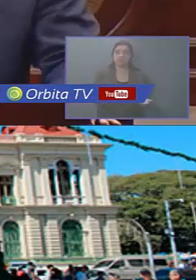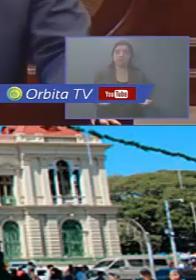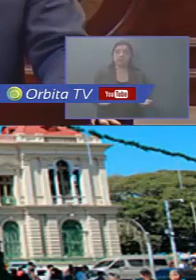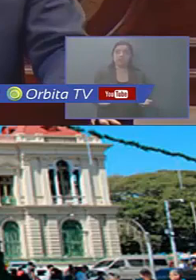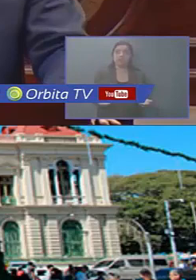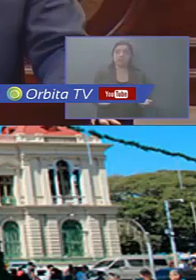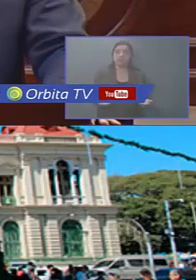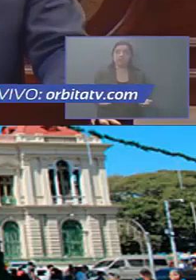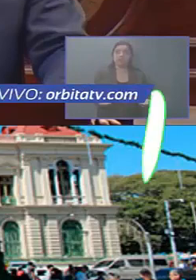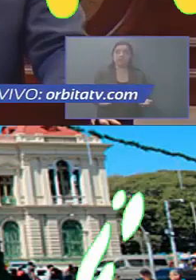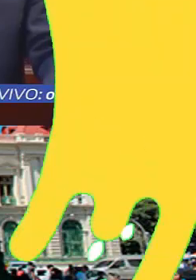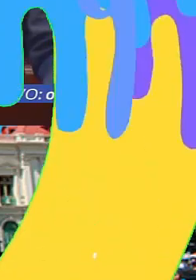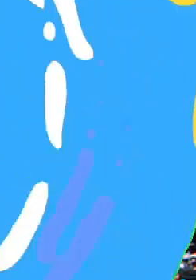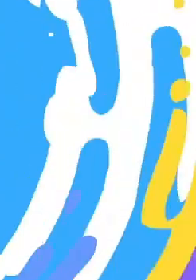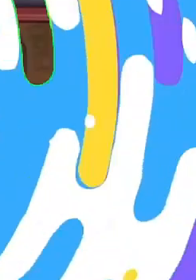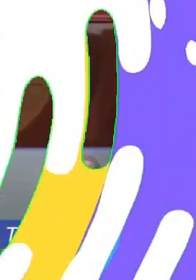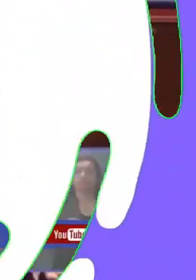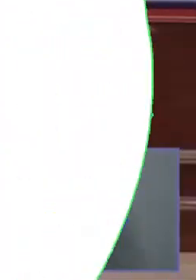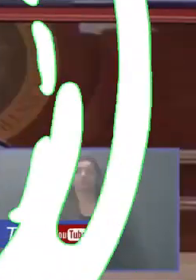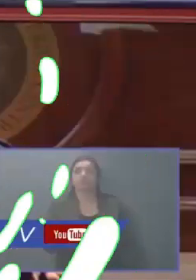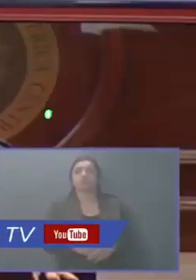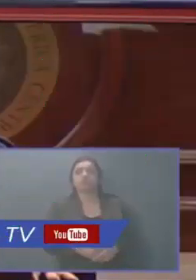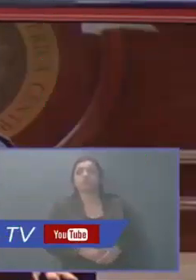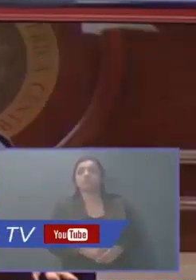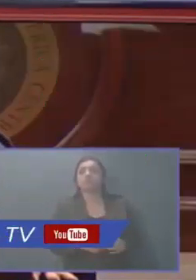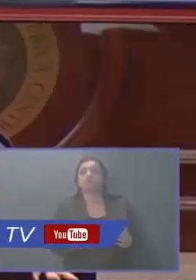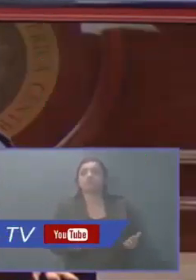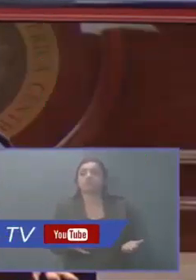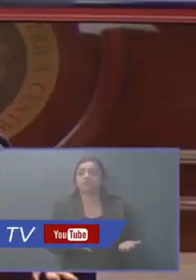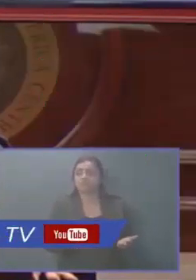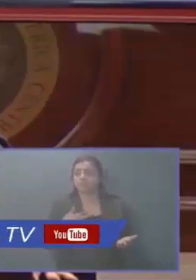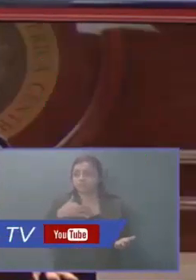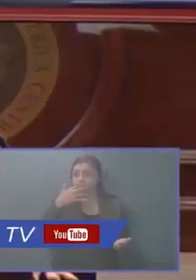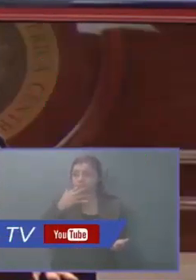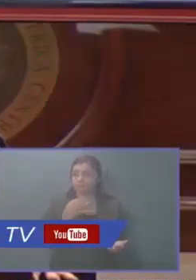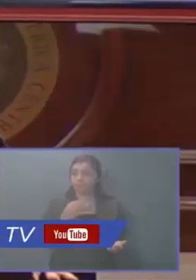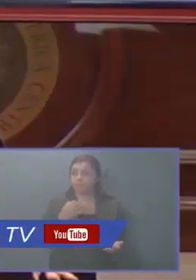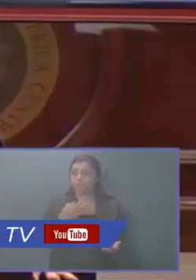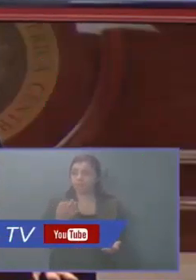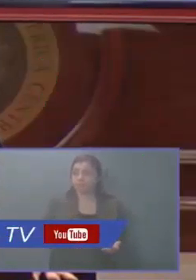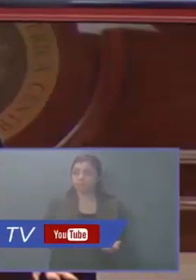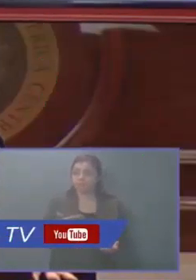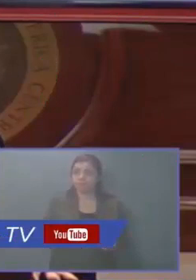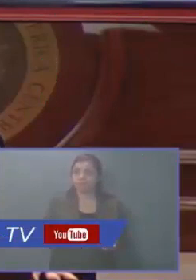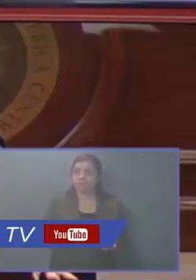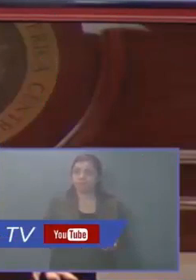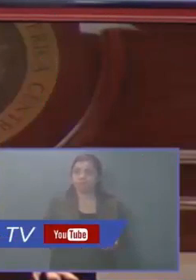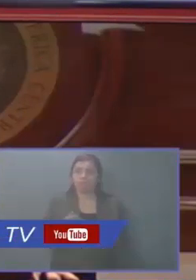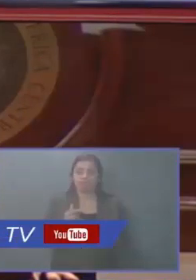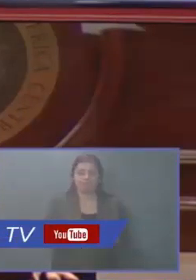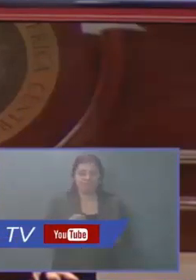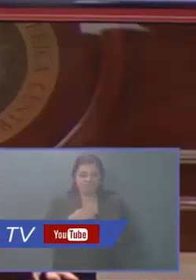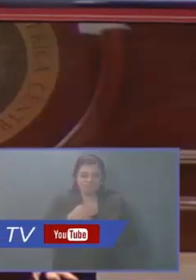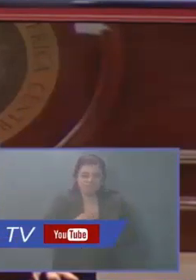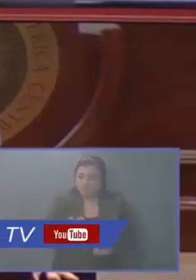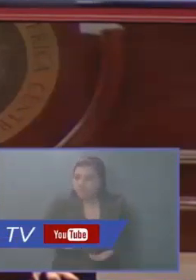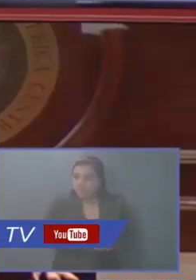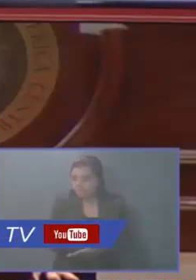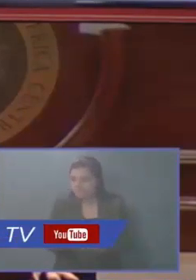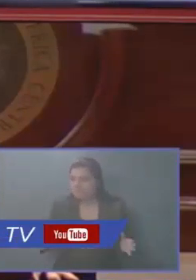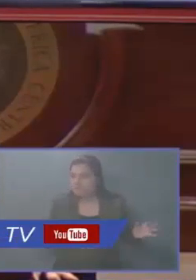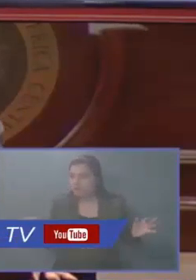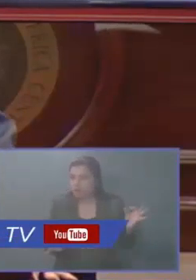solamente ellos mismos se engañan pero ciertamente las frases invocaciones a odio y